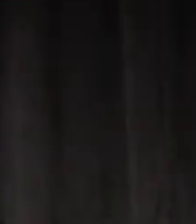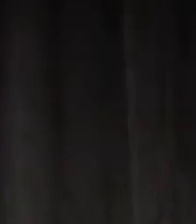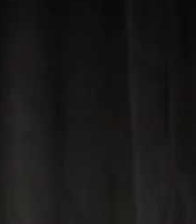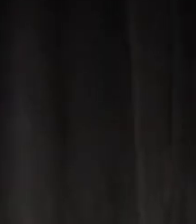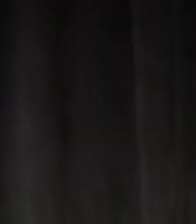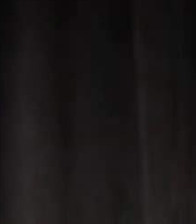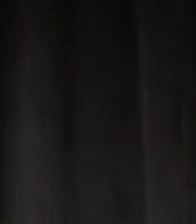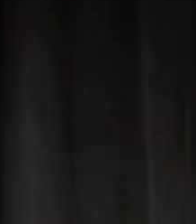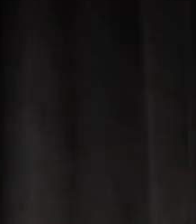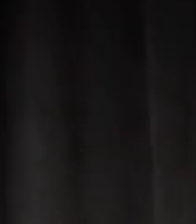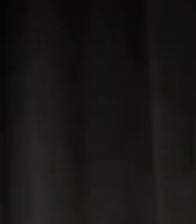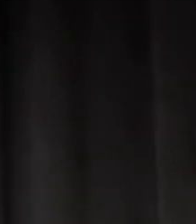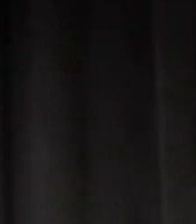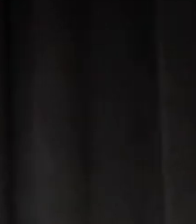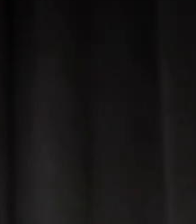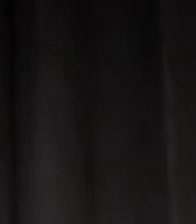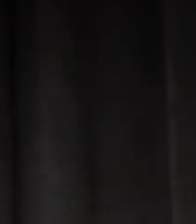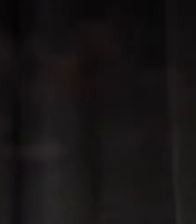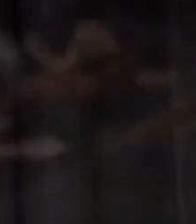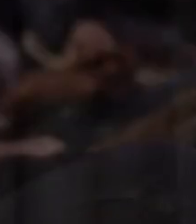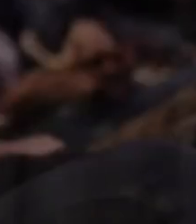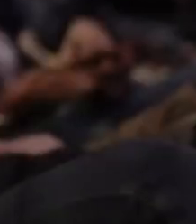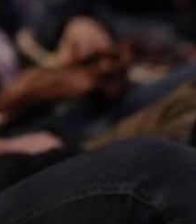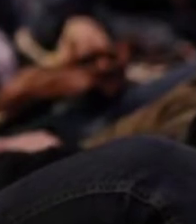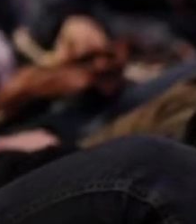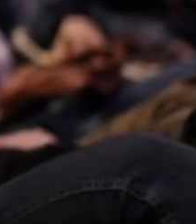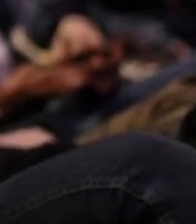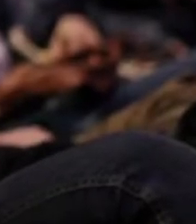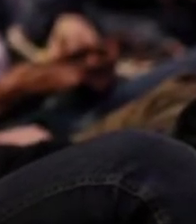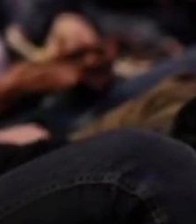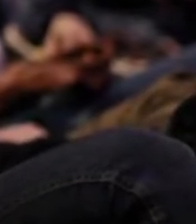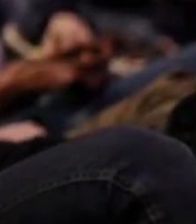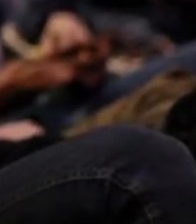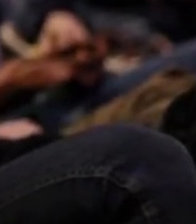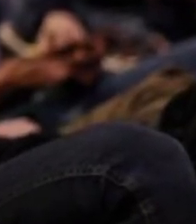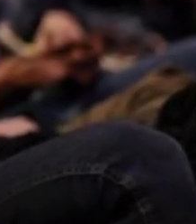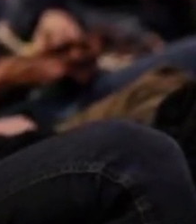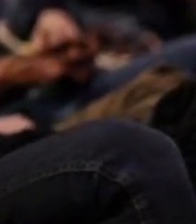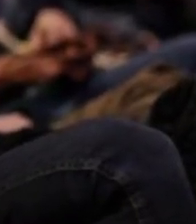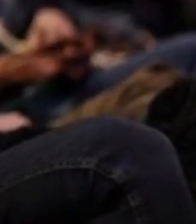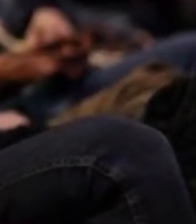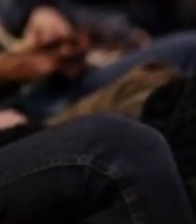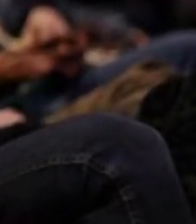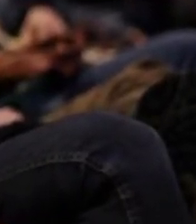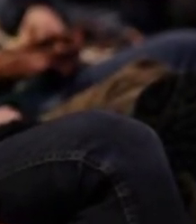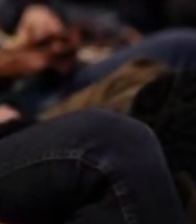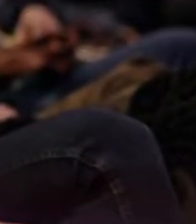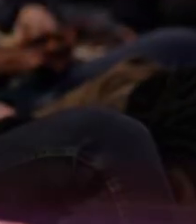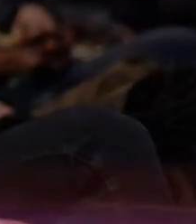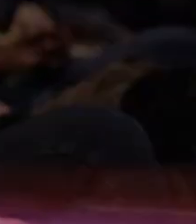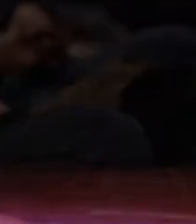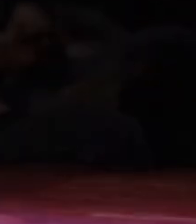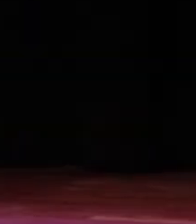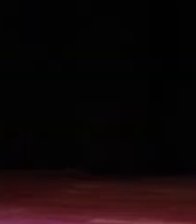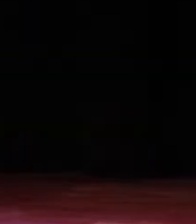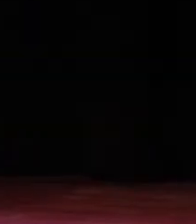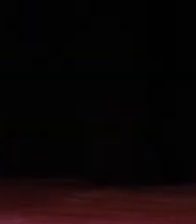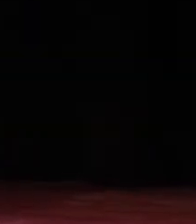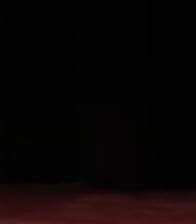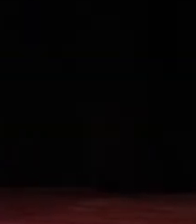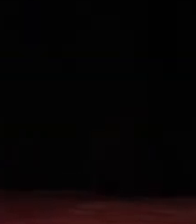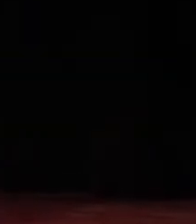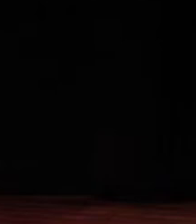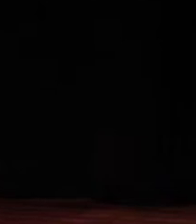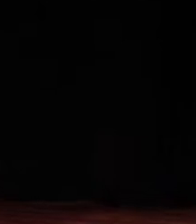emoción en el ebit con la visita también de este de guadalupe urbina que en ese momento vivía en europa que